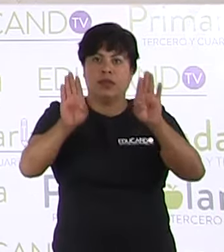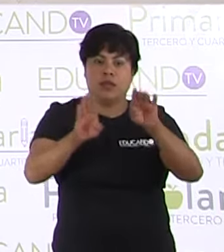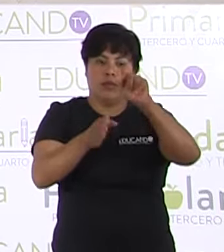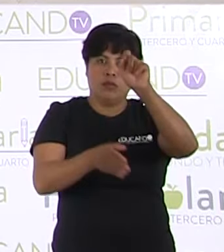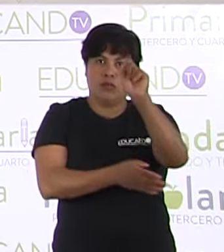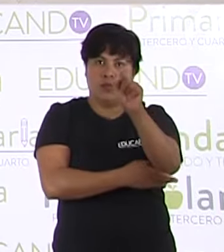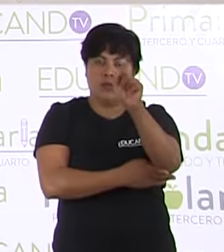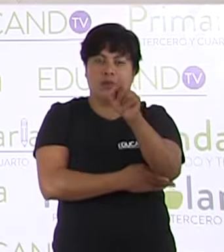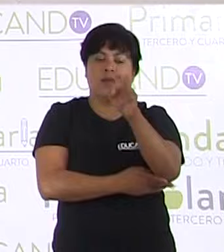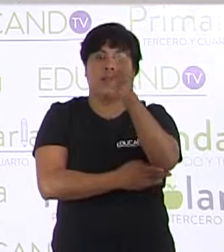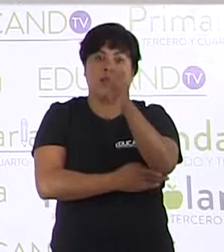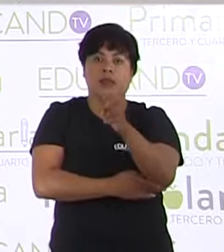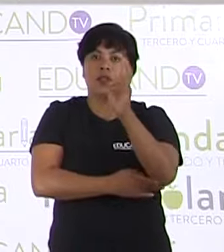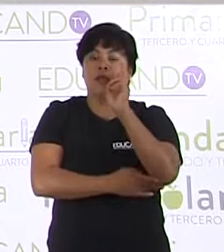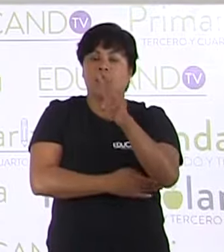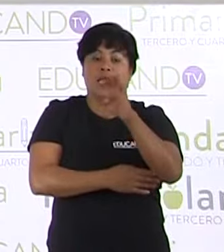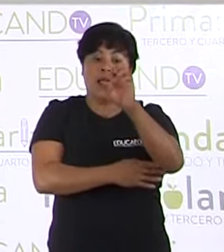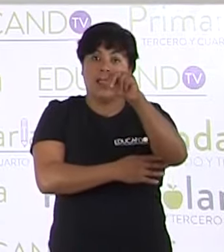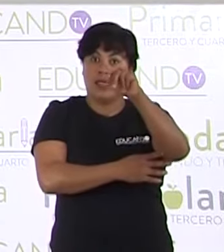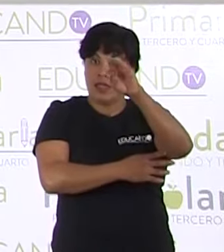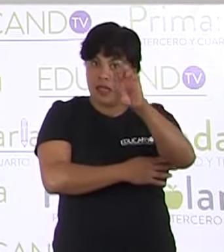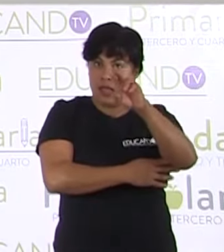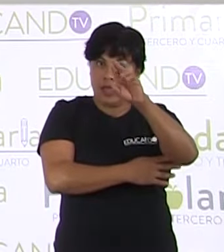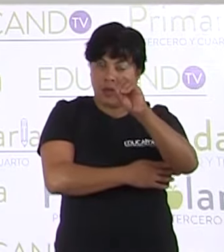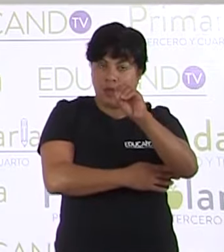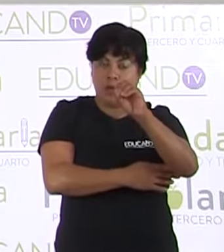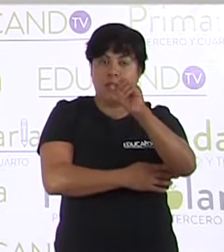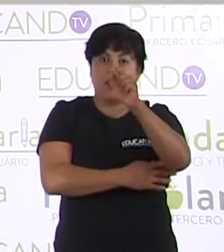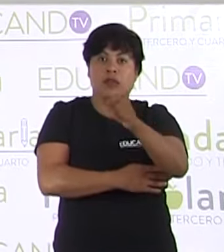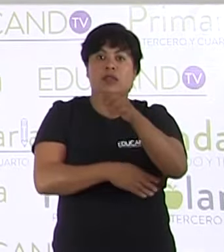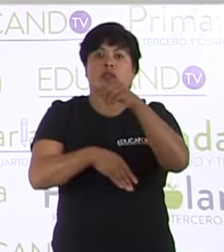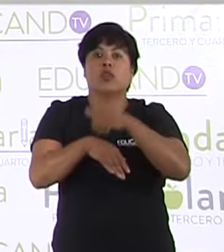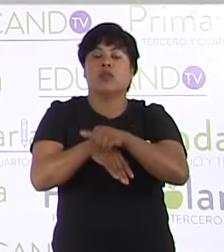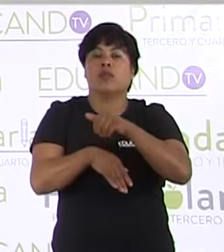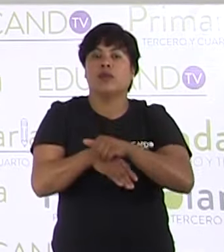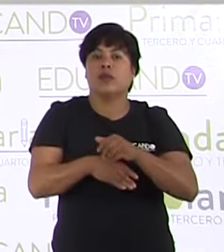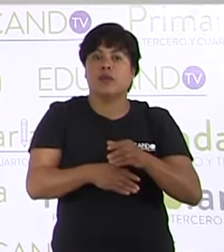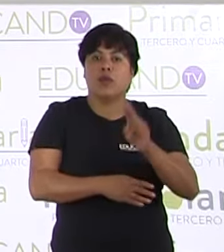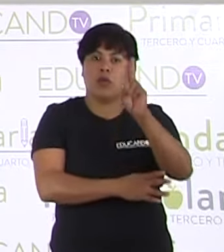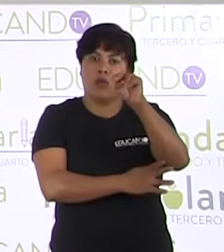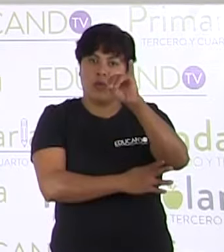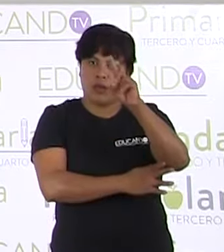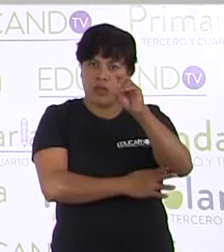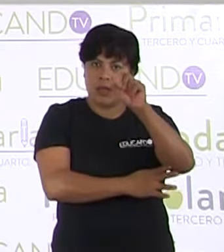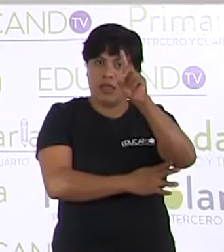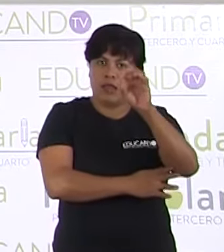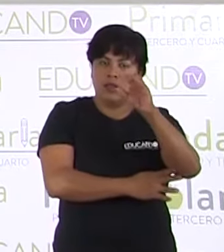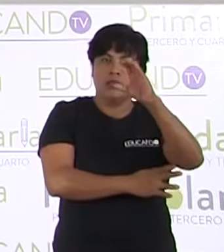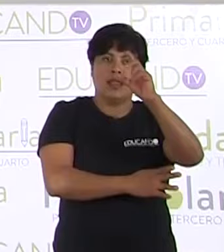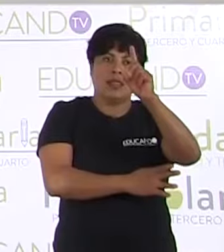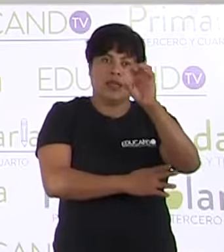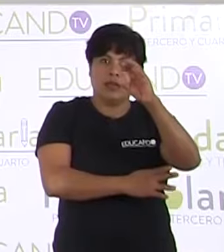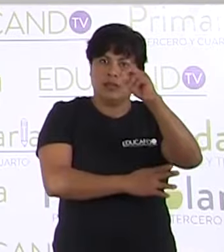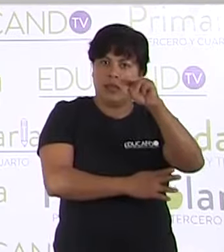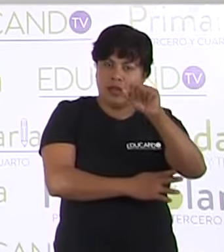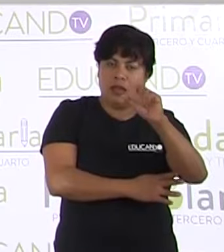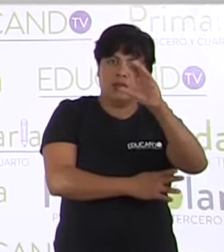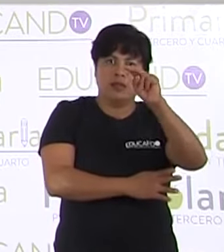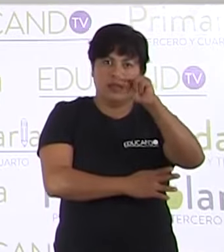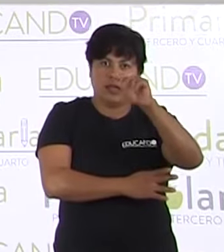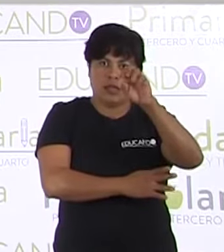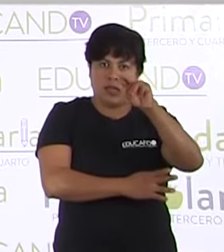punto tenemos que nuestra parte entera está compuesta por unidades decenas centenas o podemos seguir